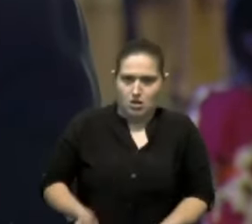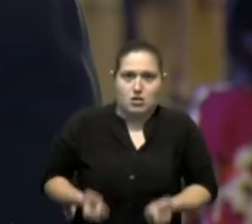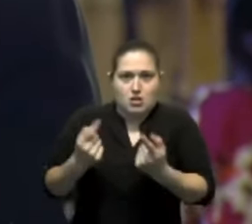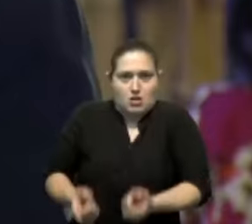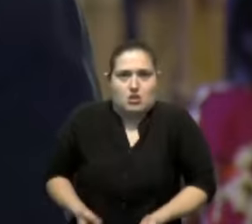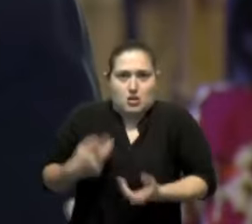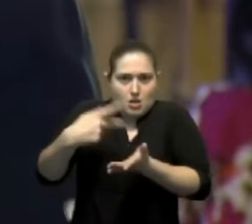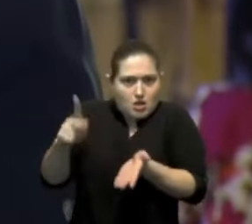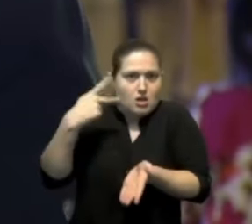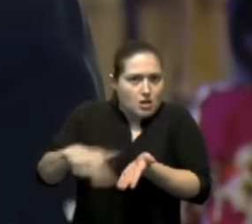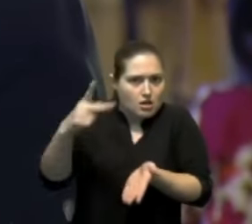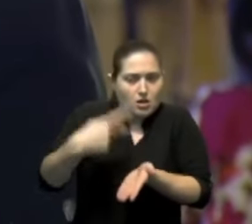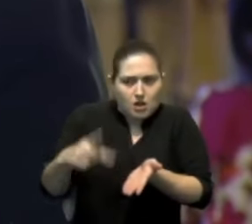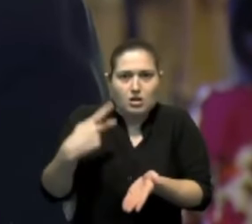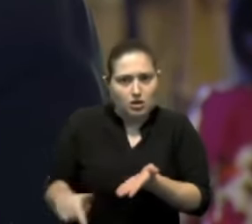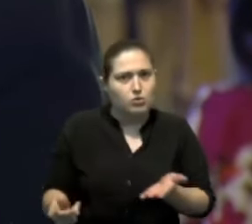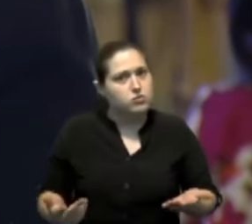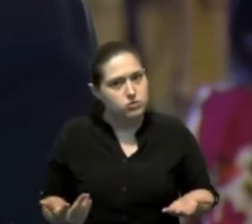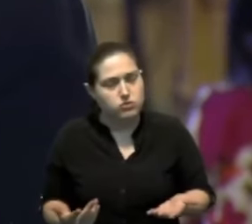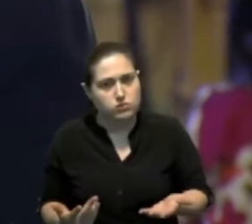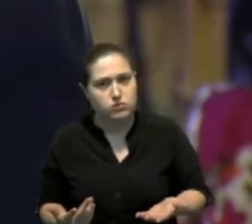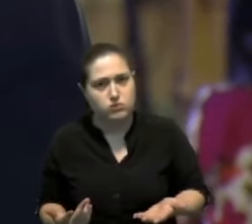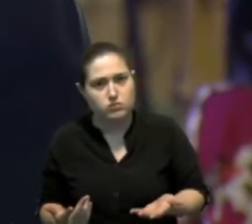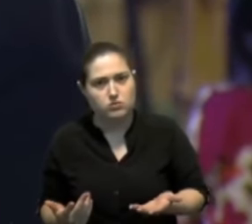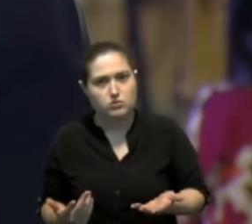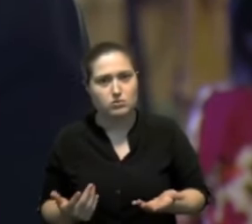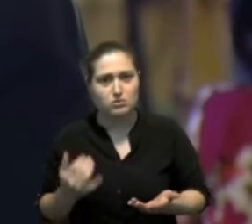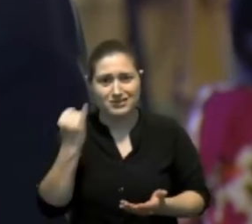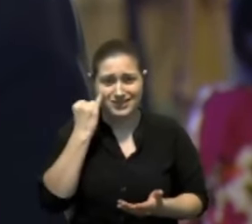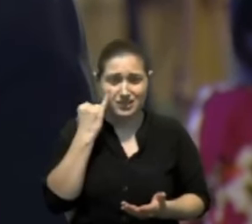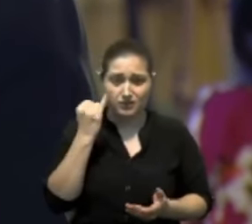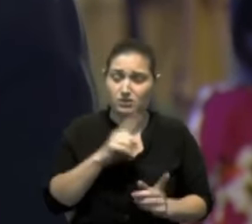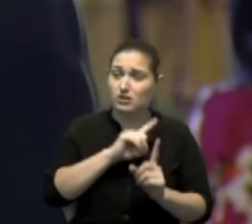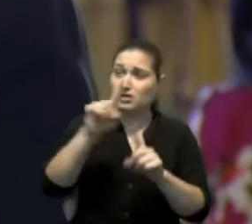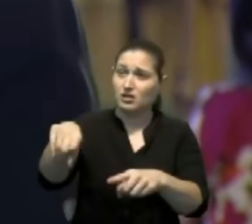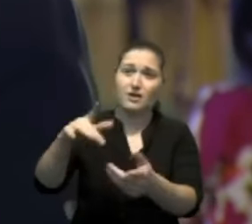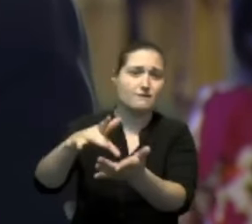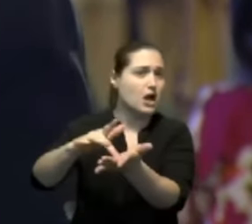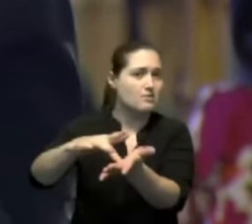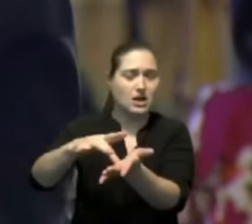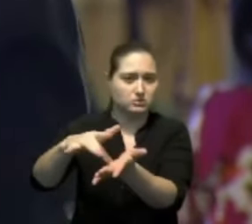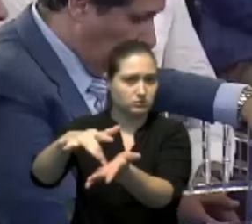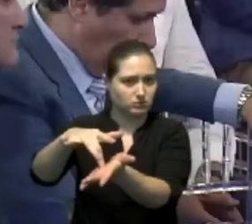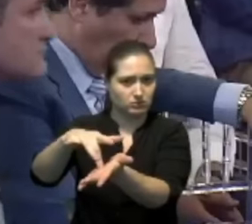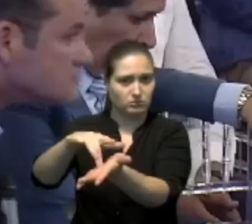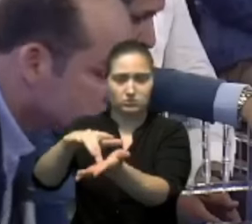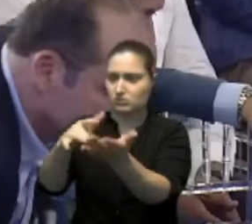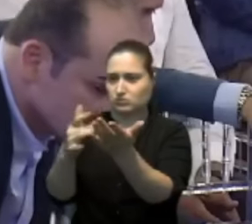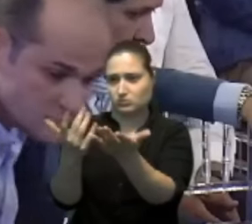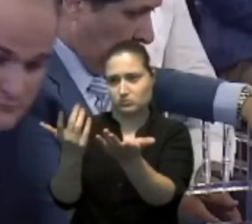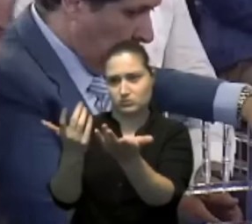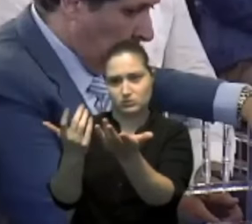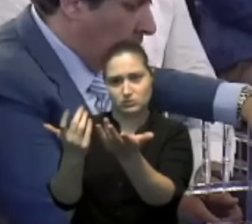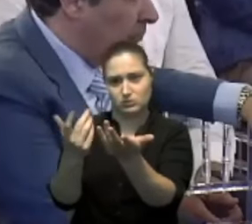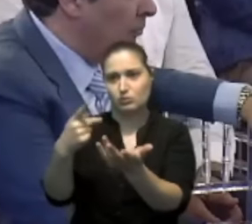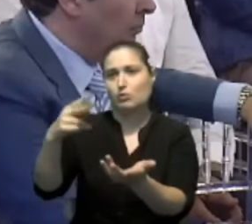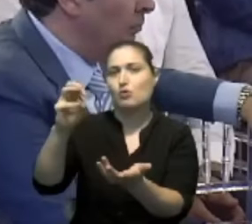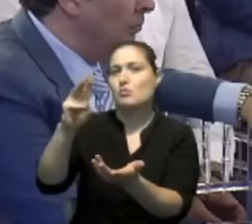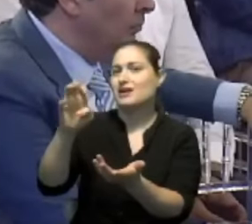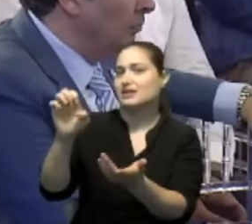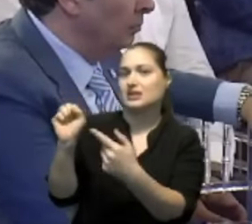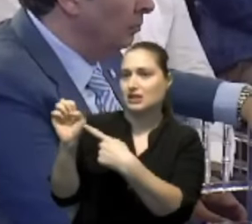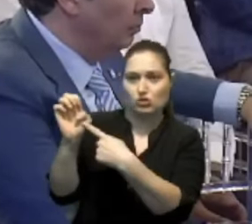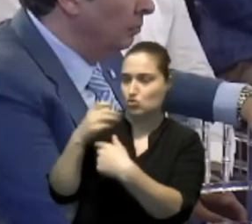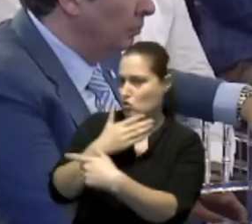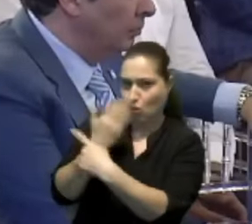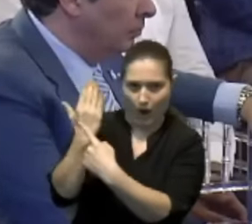la gente sabe lo que es la salud cuando le toca ir a una farmacia por cualquiera de las enfermedades más allá de promese porque a promese